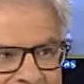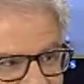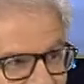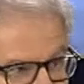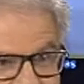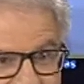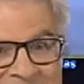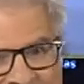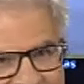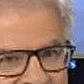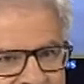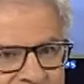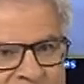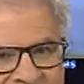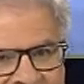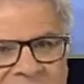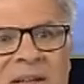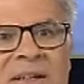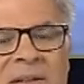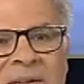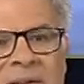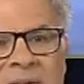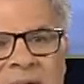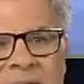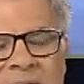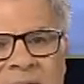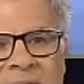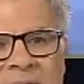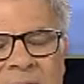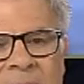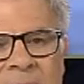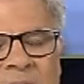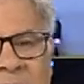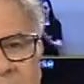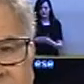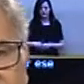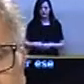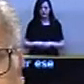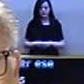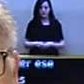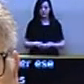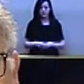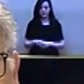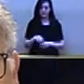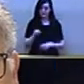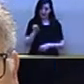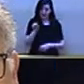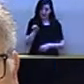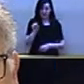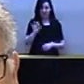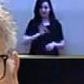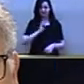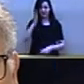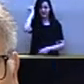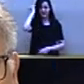apoyar o partido popular y a mariano rajoy como por estar incluyendo me lo estás poniendo como fernando séptimo porque porque la razón por la que no hubo alternativa de gobierno